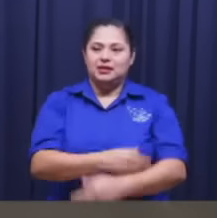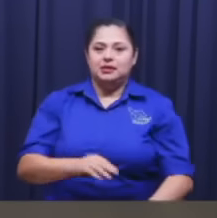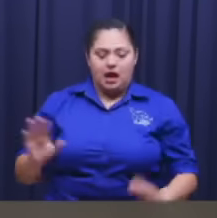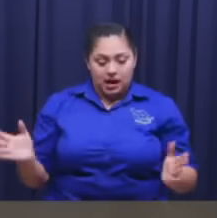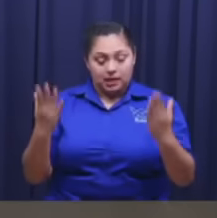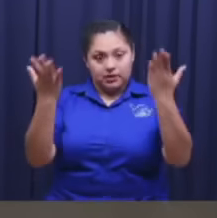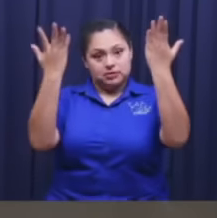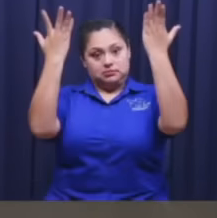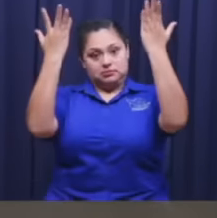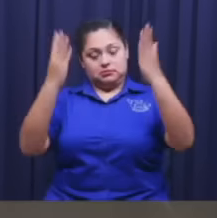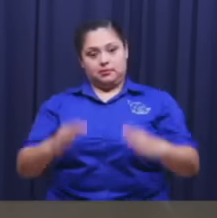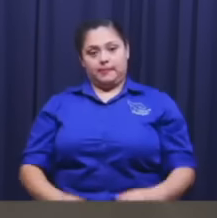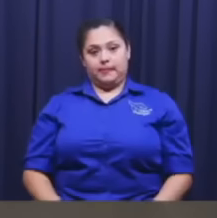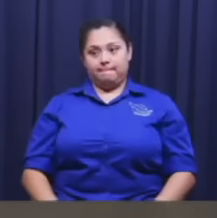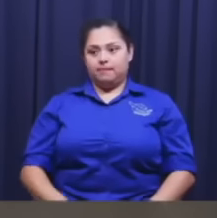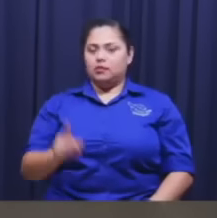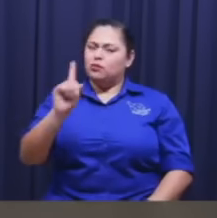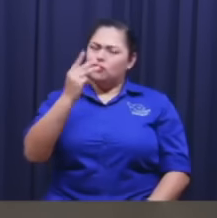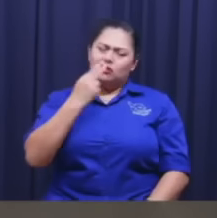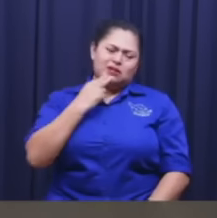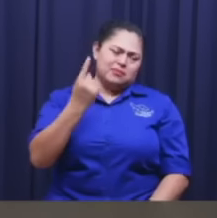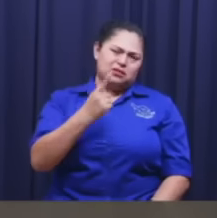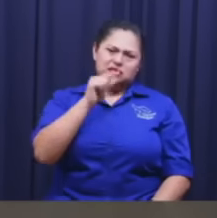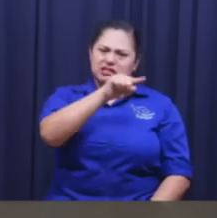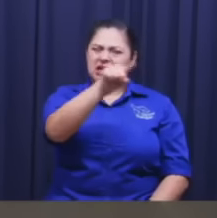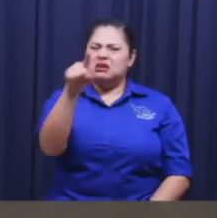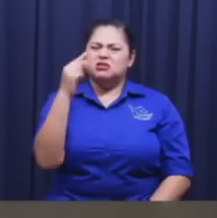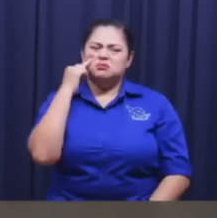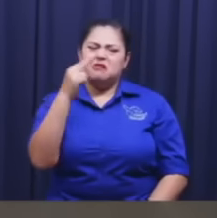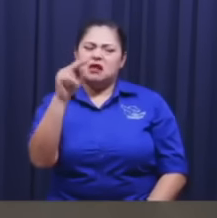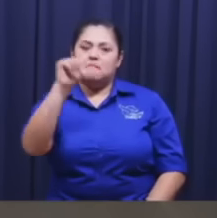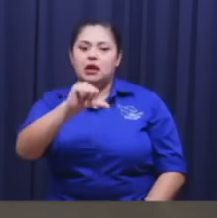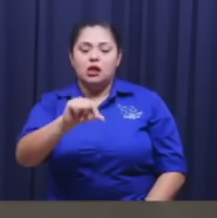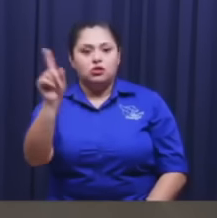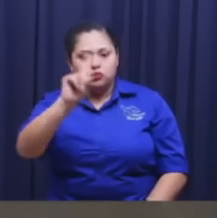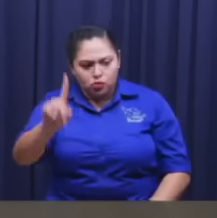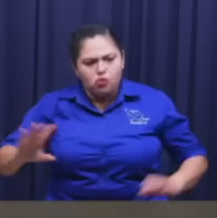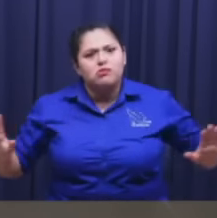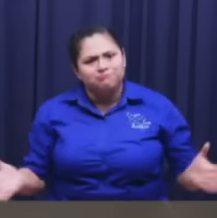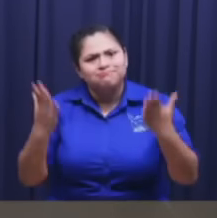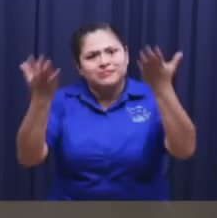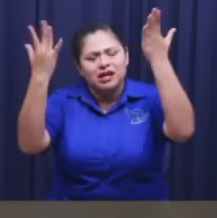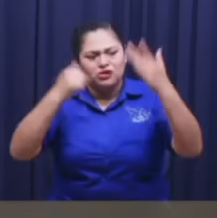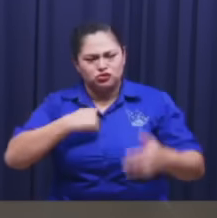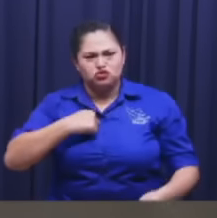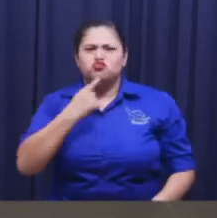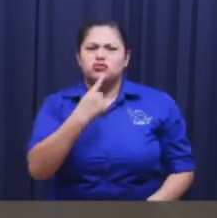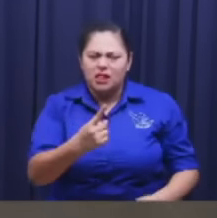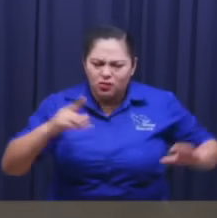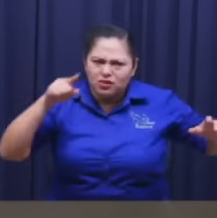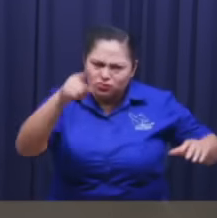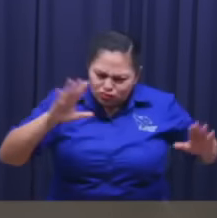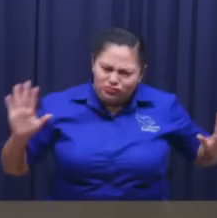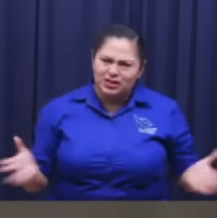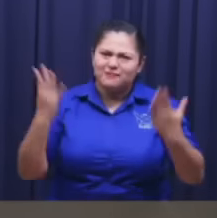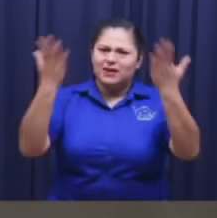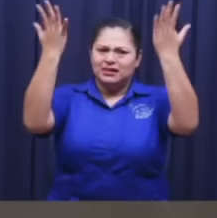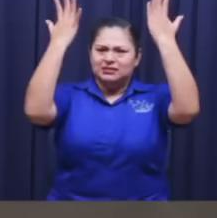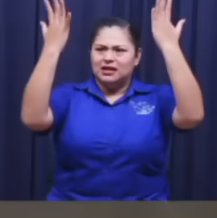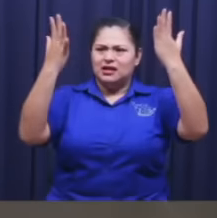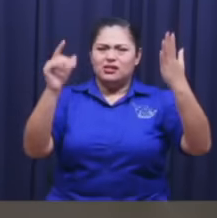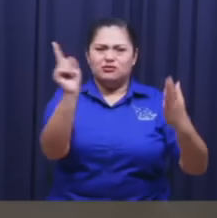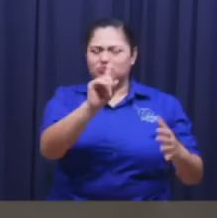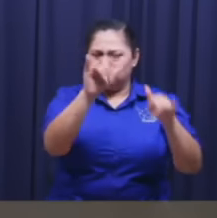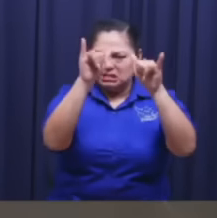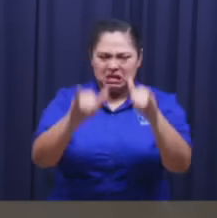Levántate. No, hermano, es que me miran mal ahí. ¡Levántate, te digo! No